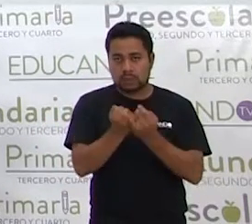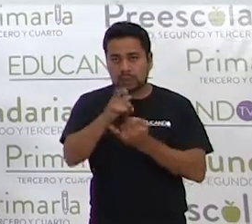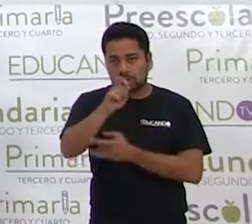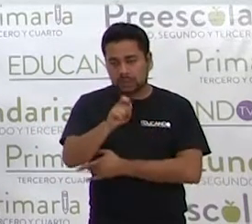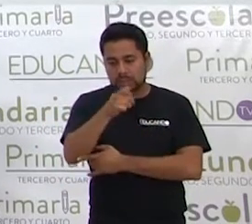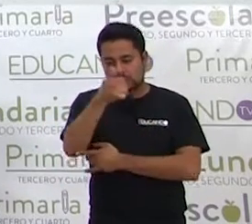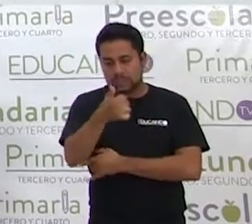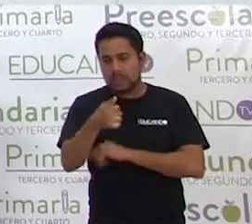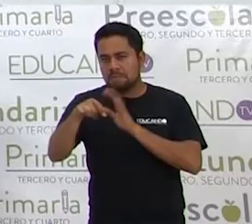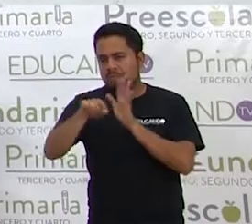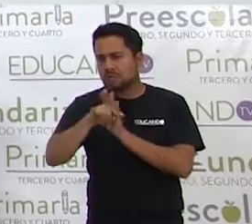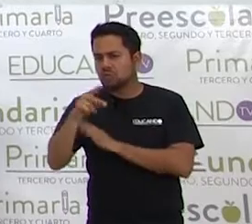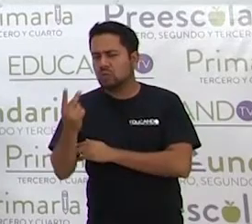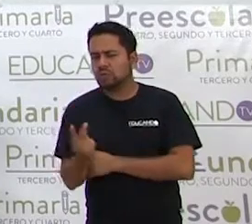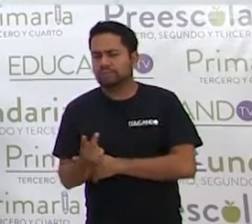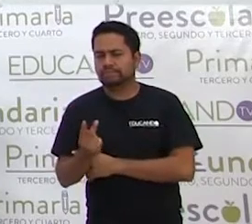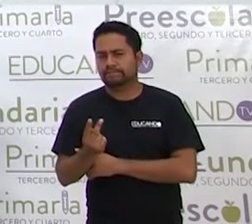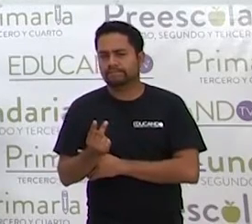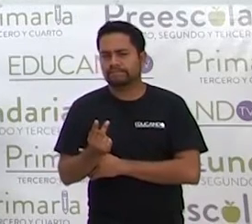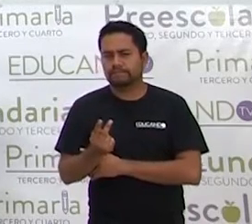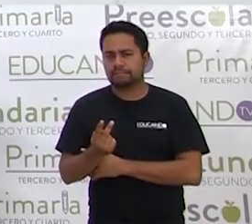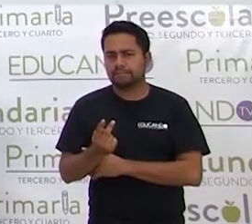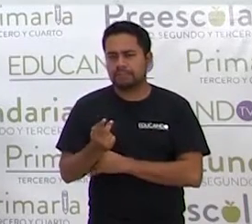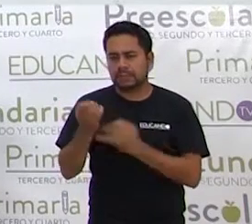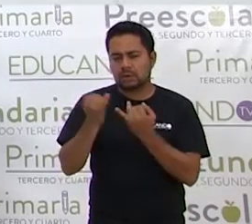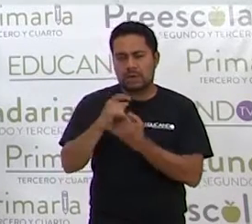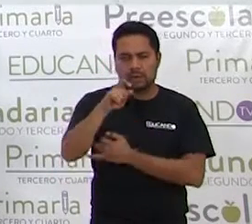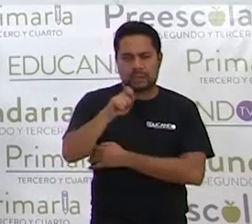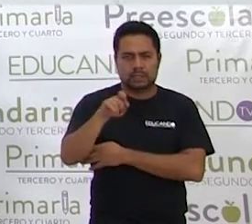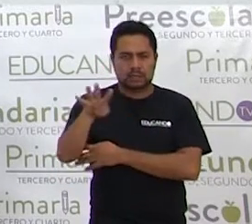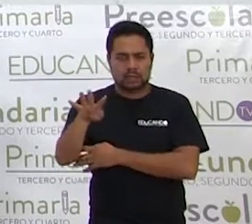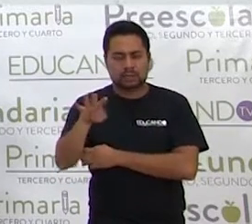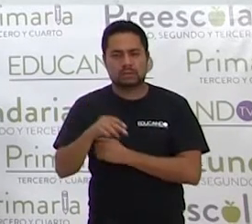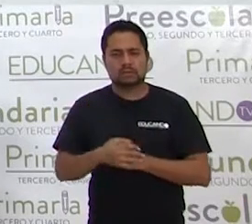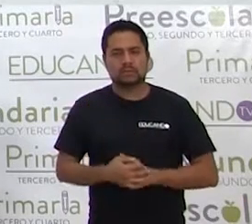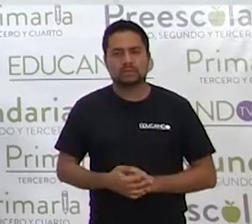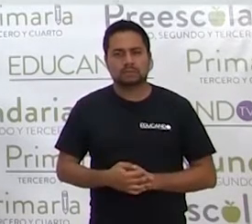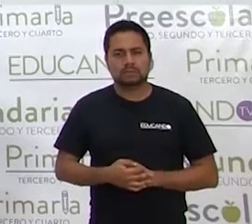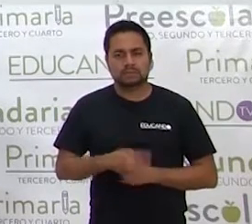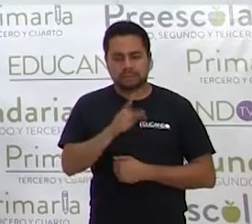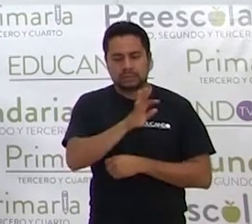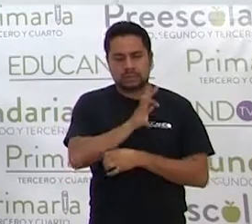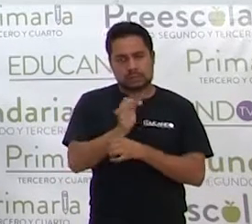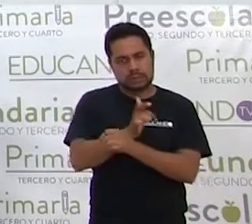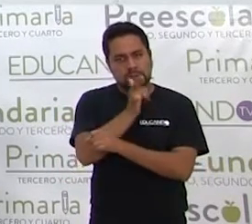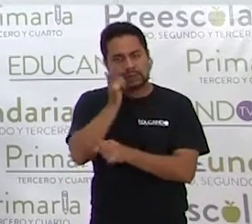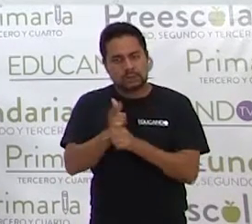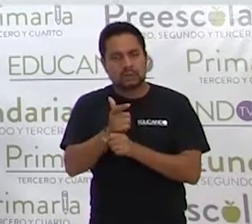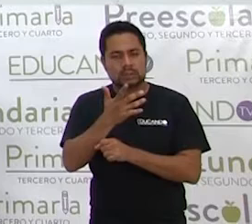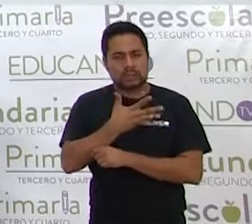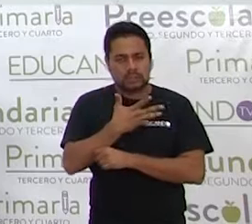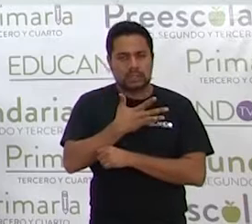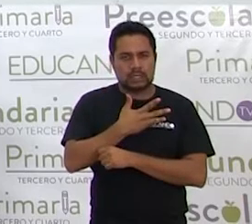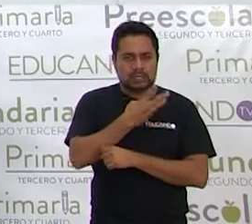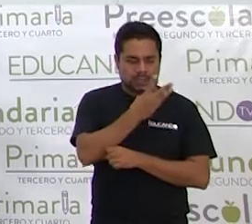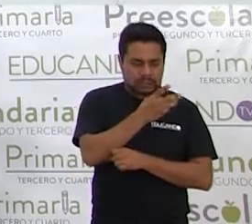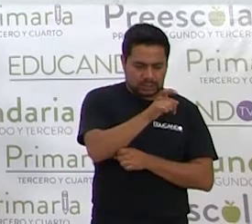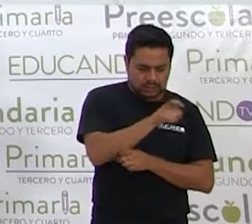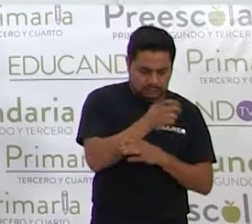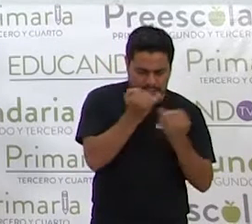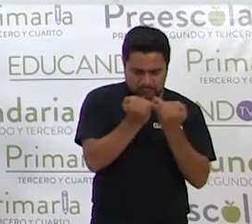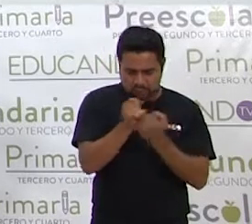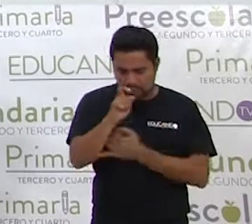26 224 si se dan cuenta aquí tenemos 3x igual a